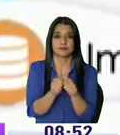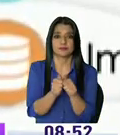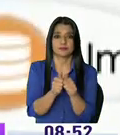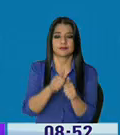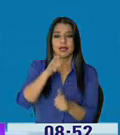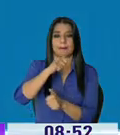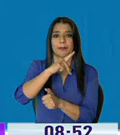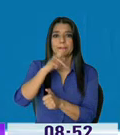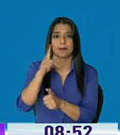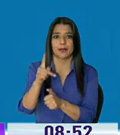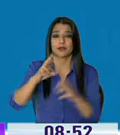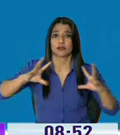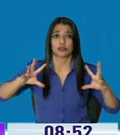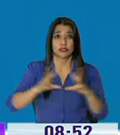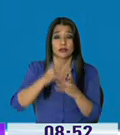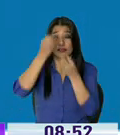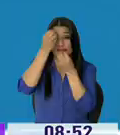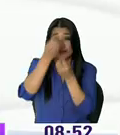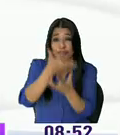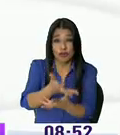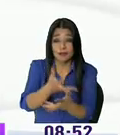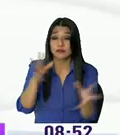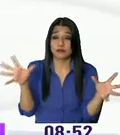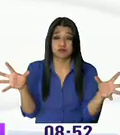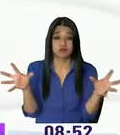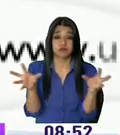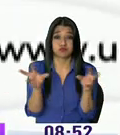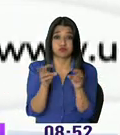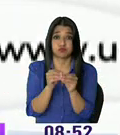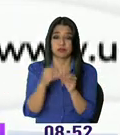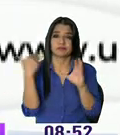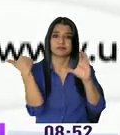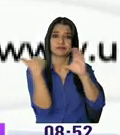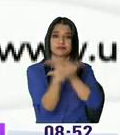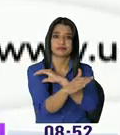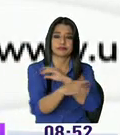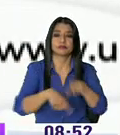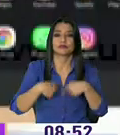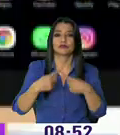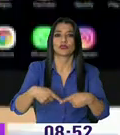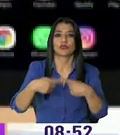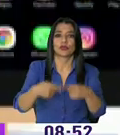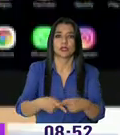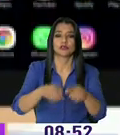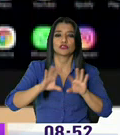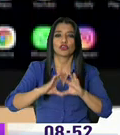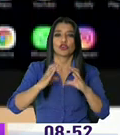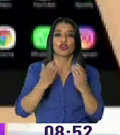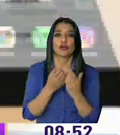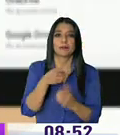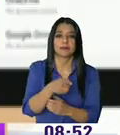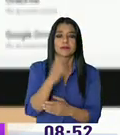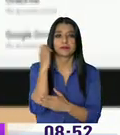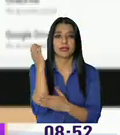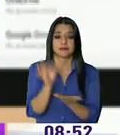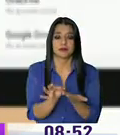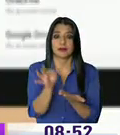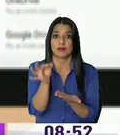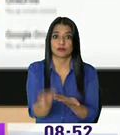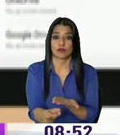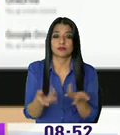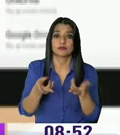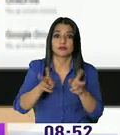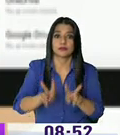aplicación móvil. Toda la información recopilada será enviada diariamente al COE cantonal. A este servicio se suma